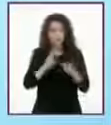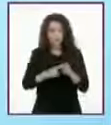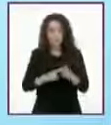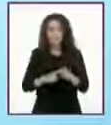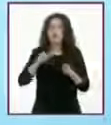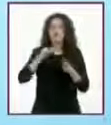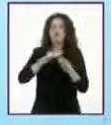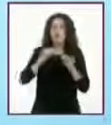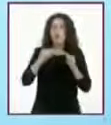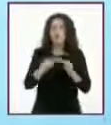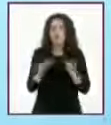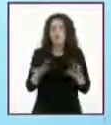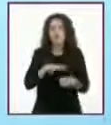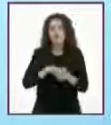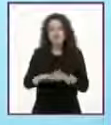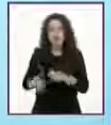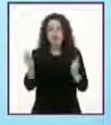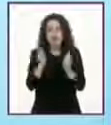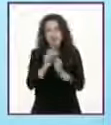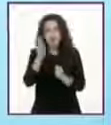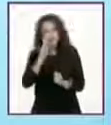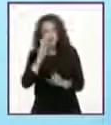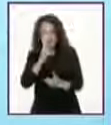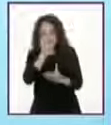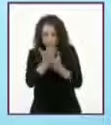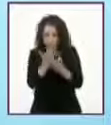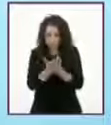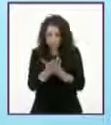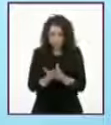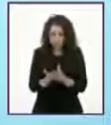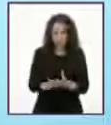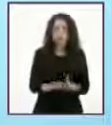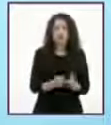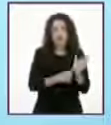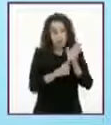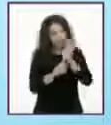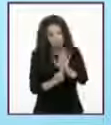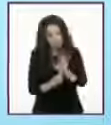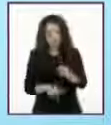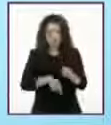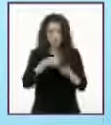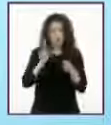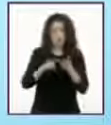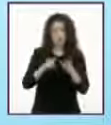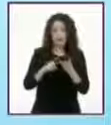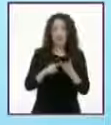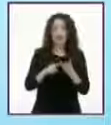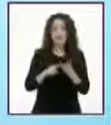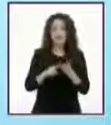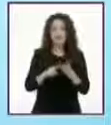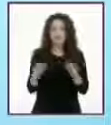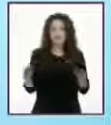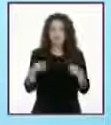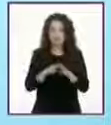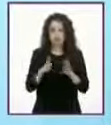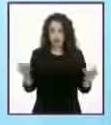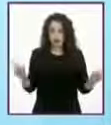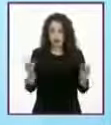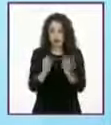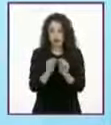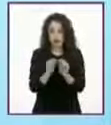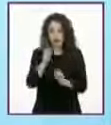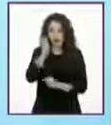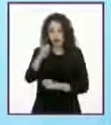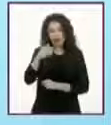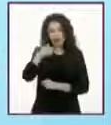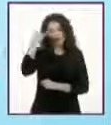o argumentos y se aportan datos. Y en la tercera parte, la del cierre, se reafirma la idea central